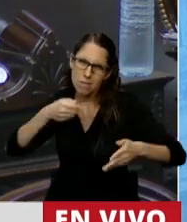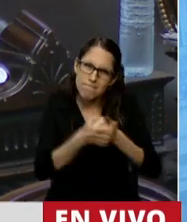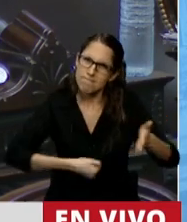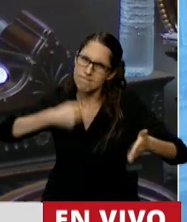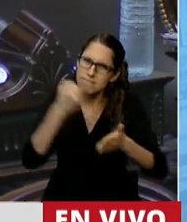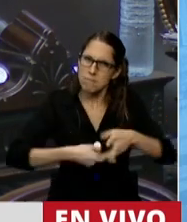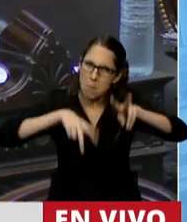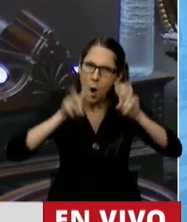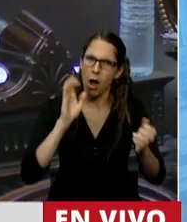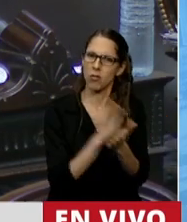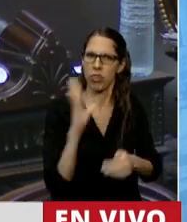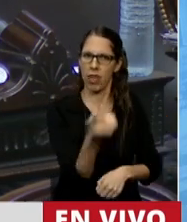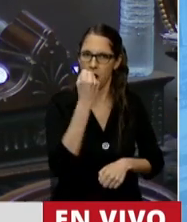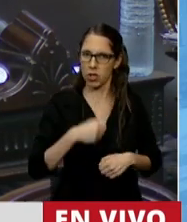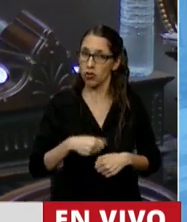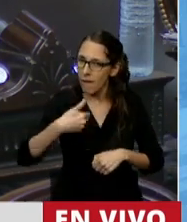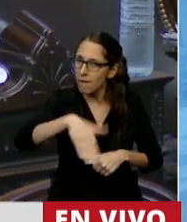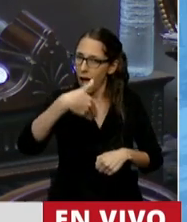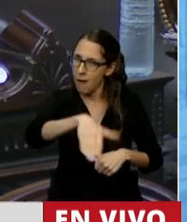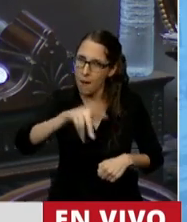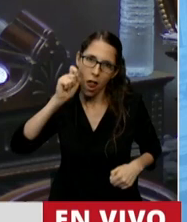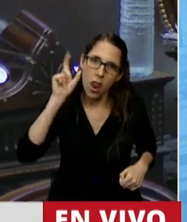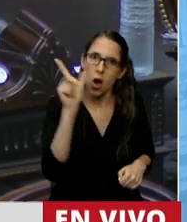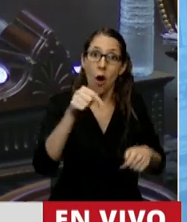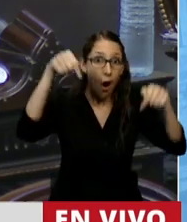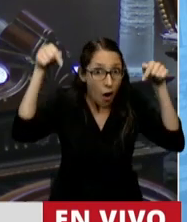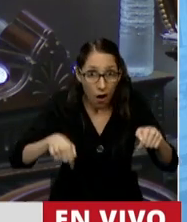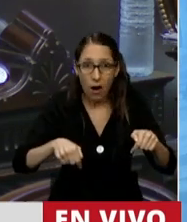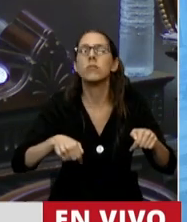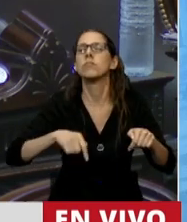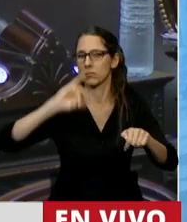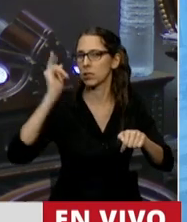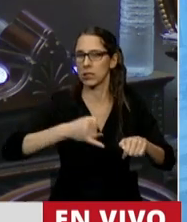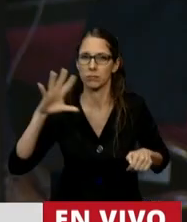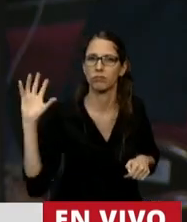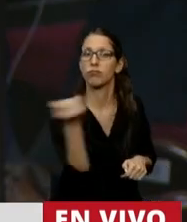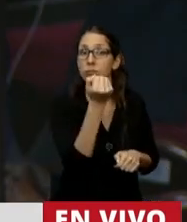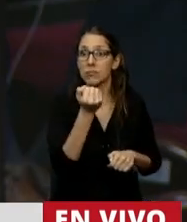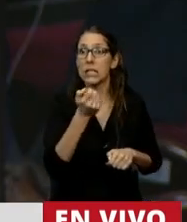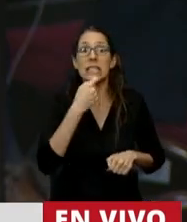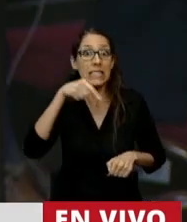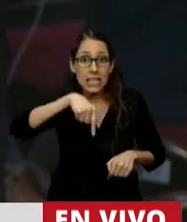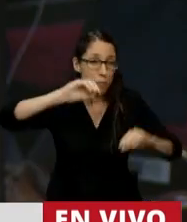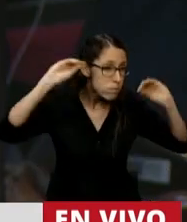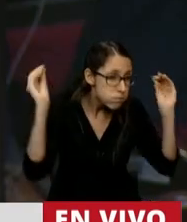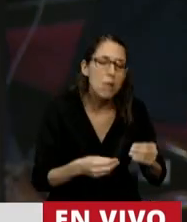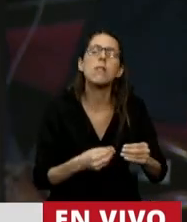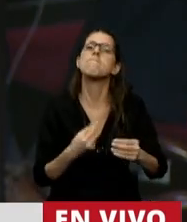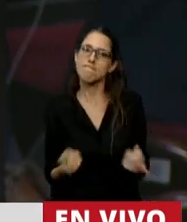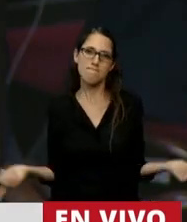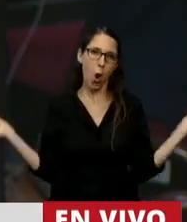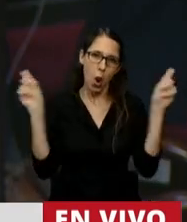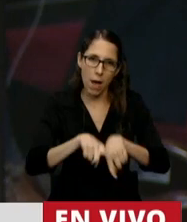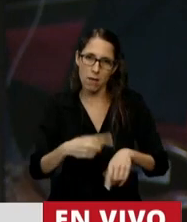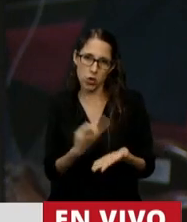nuestros derechos y lo vamos a lograr. Hoy vamos a lograr, y si no, lo haremos una y otra vez.